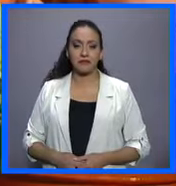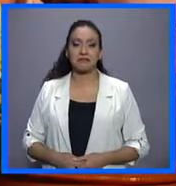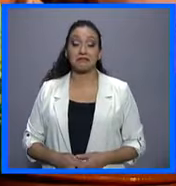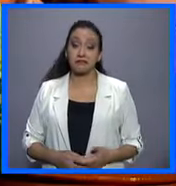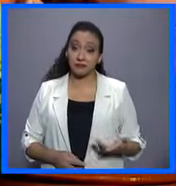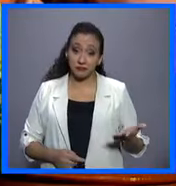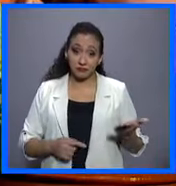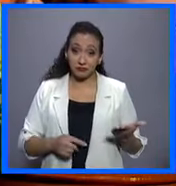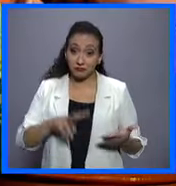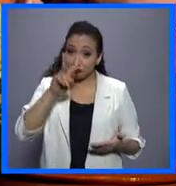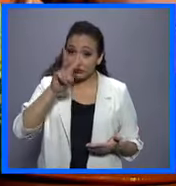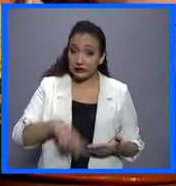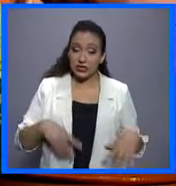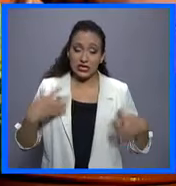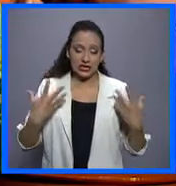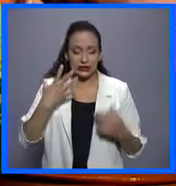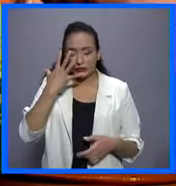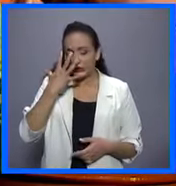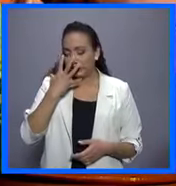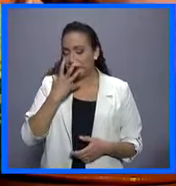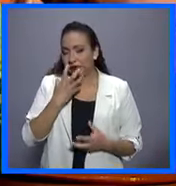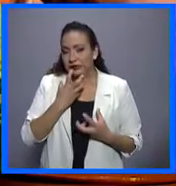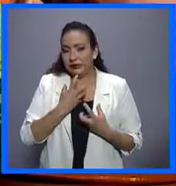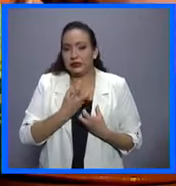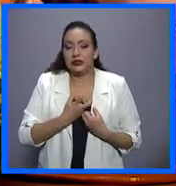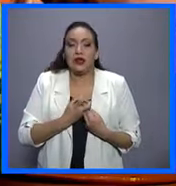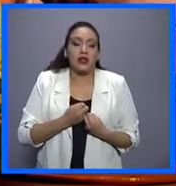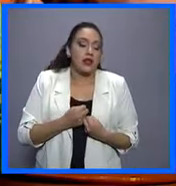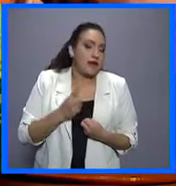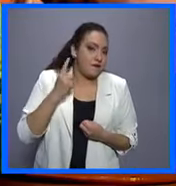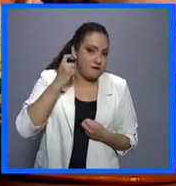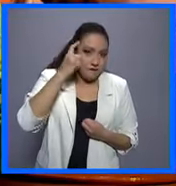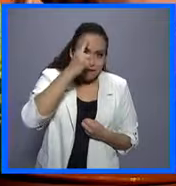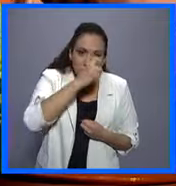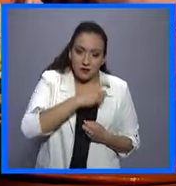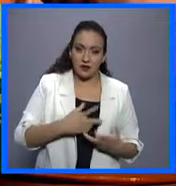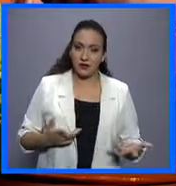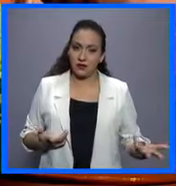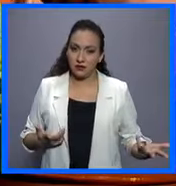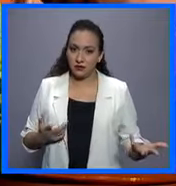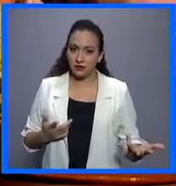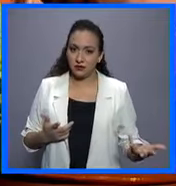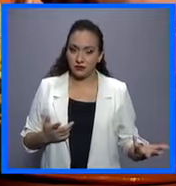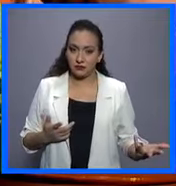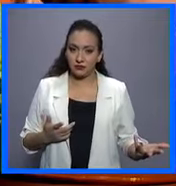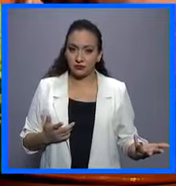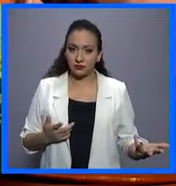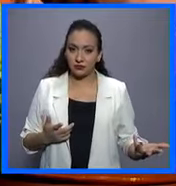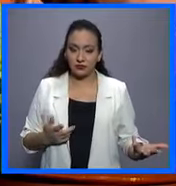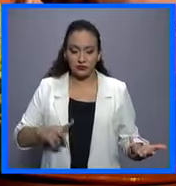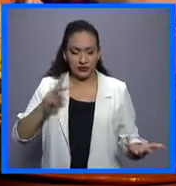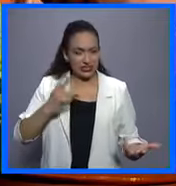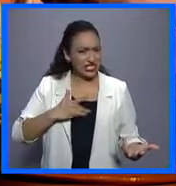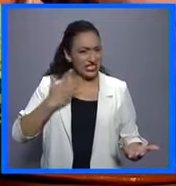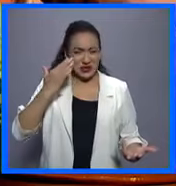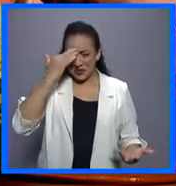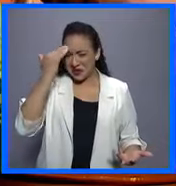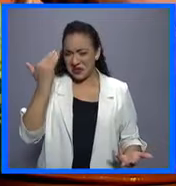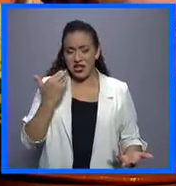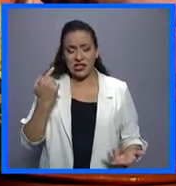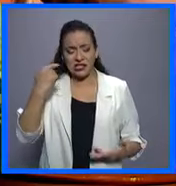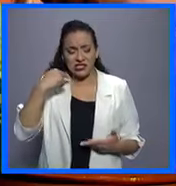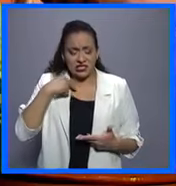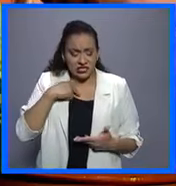Fue doloroso, fue difícil y fue algo que se cimbró en lo más profundo de muchas de